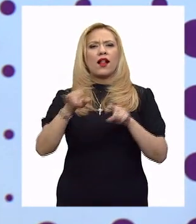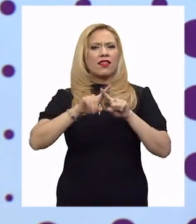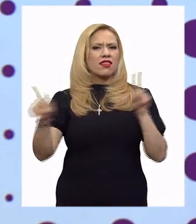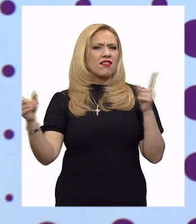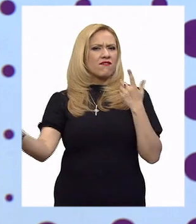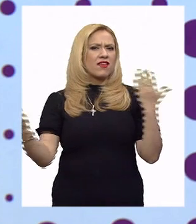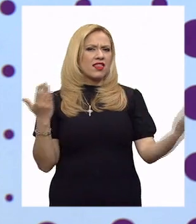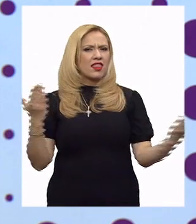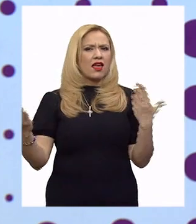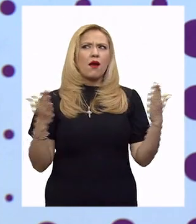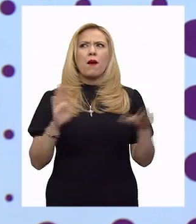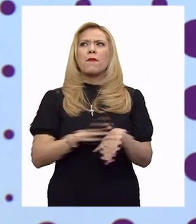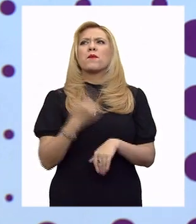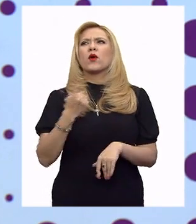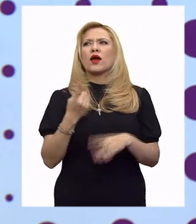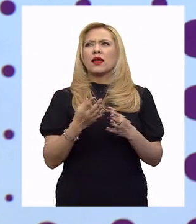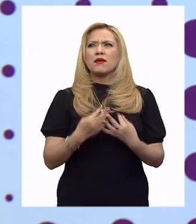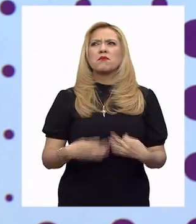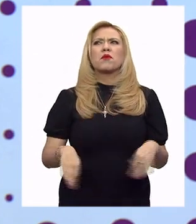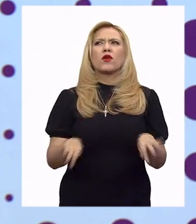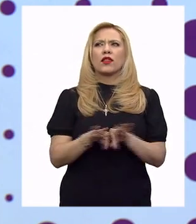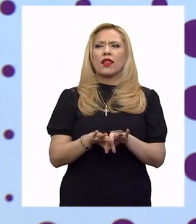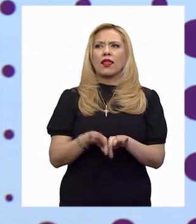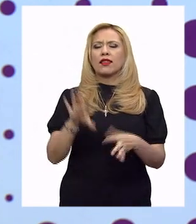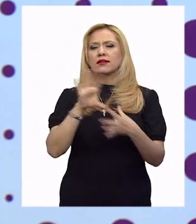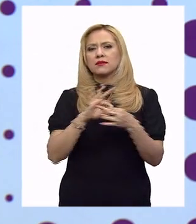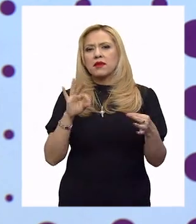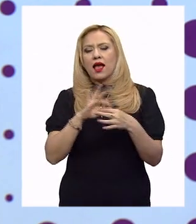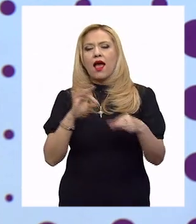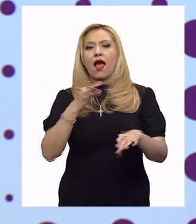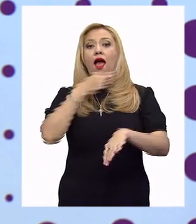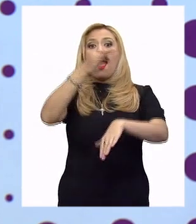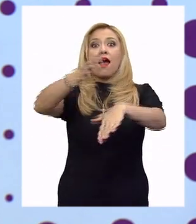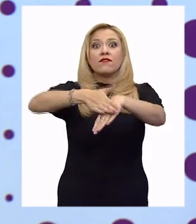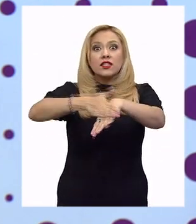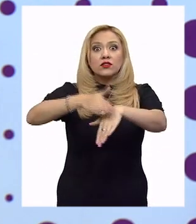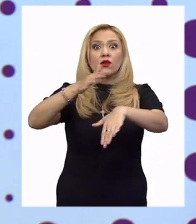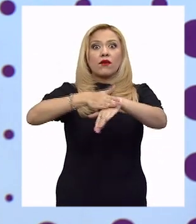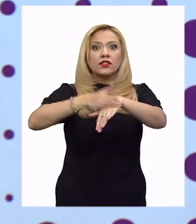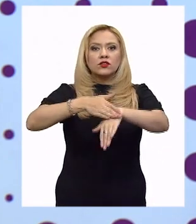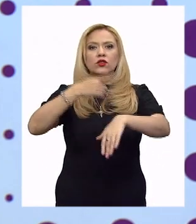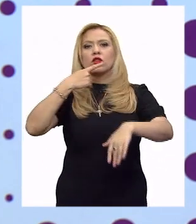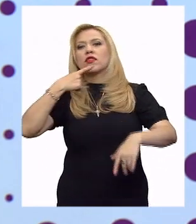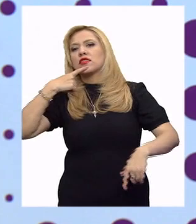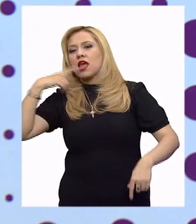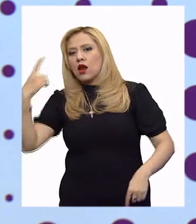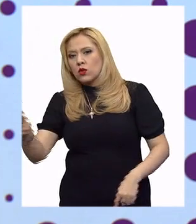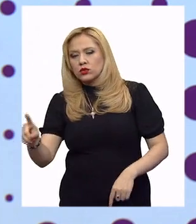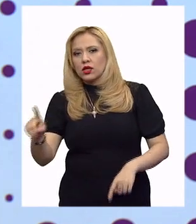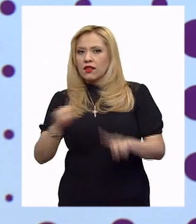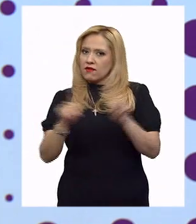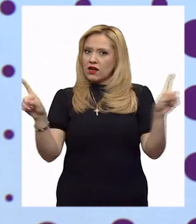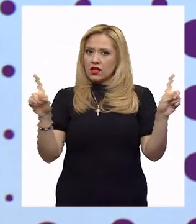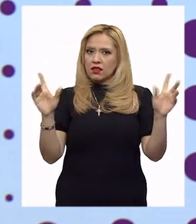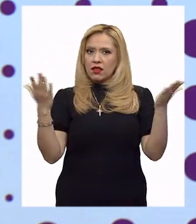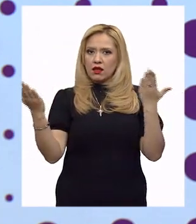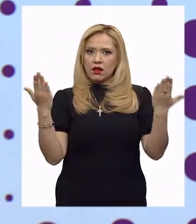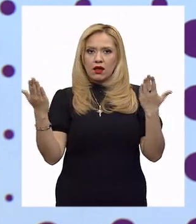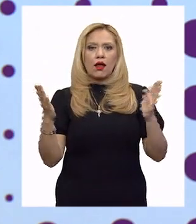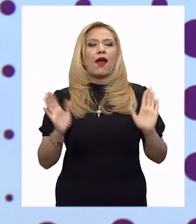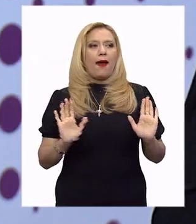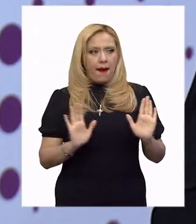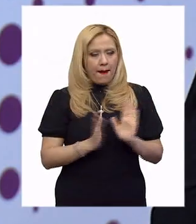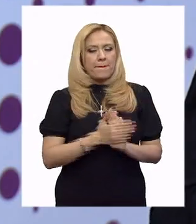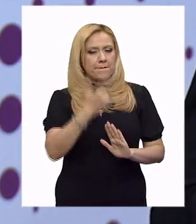qué es importante o si es que hay alguna diferencia entre hablar de alertadores o alertadoras y denunciantes? Sí, es importante